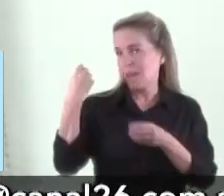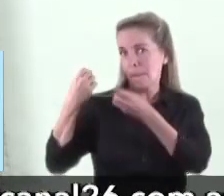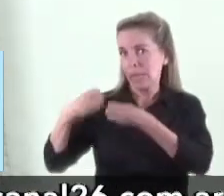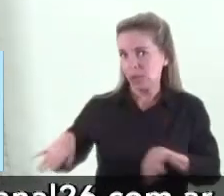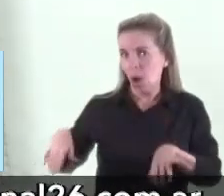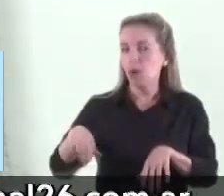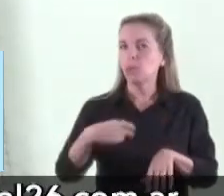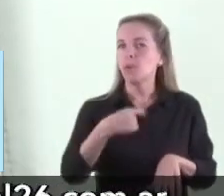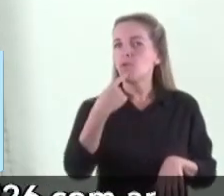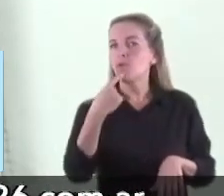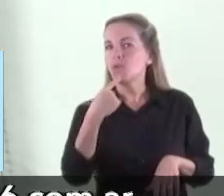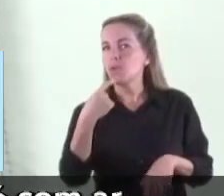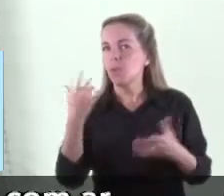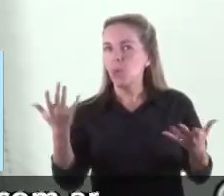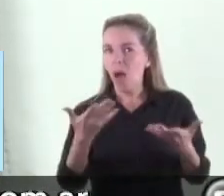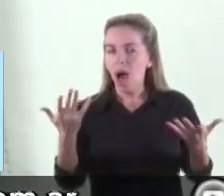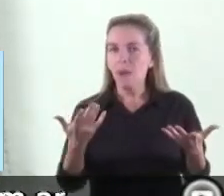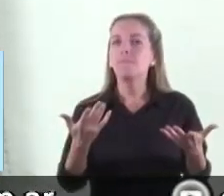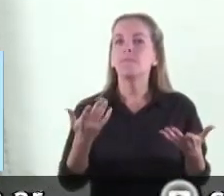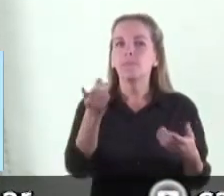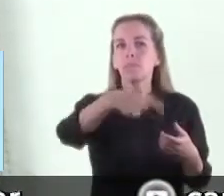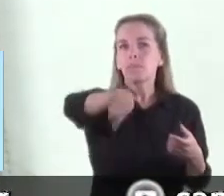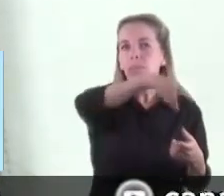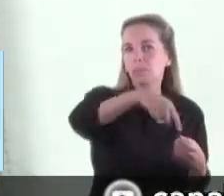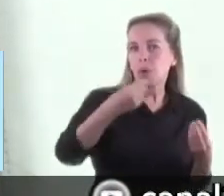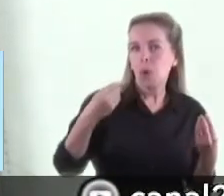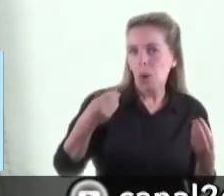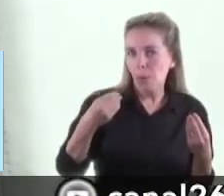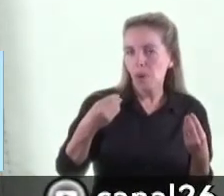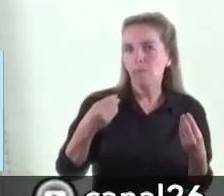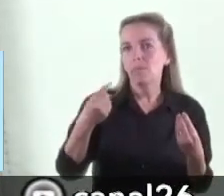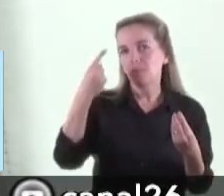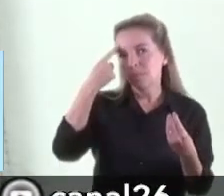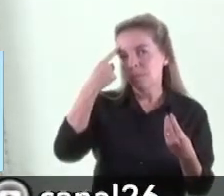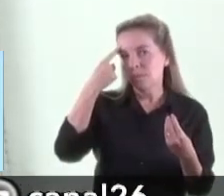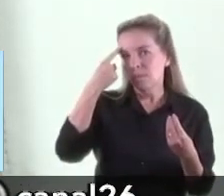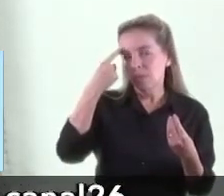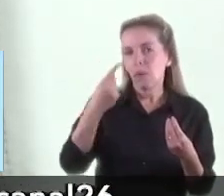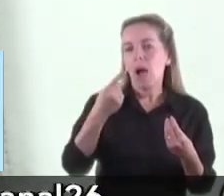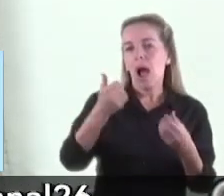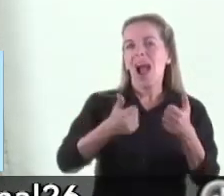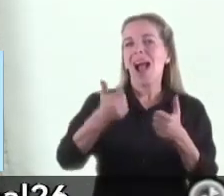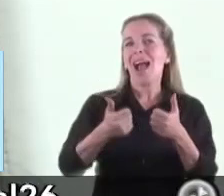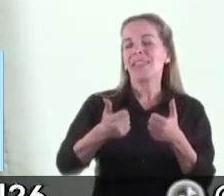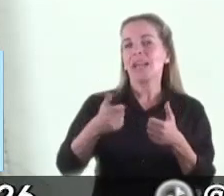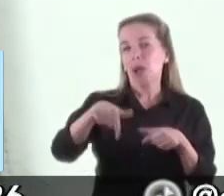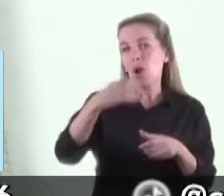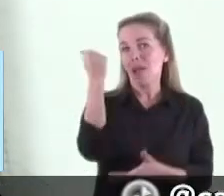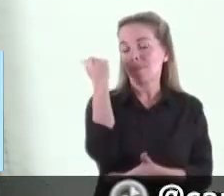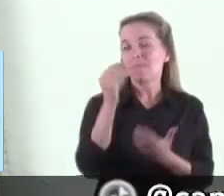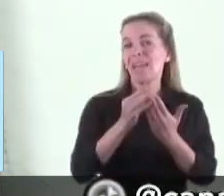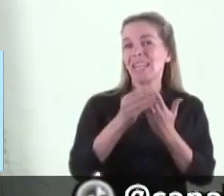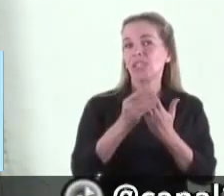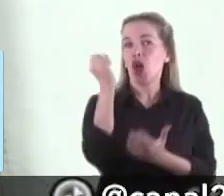una duda que me surge Cómo piensan convencer al electorado con un precandidato que como ministro de economía en el